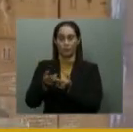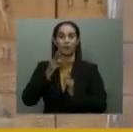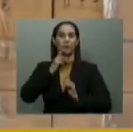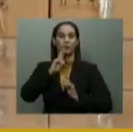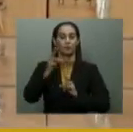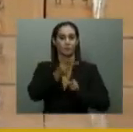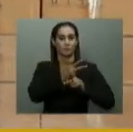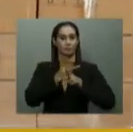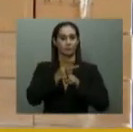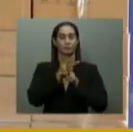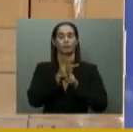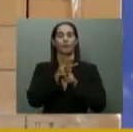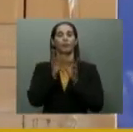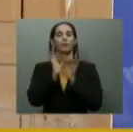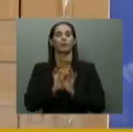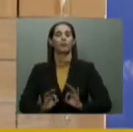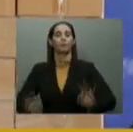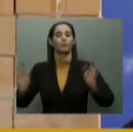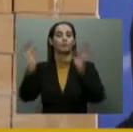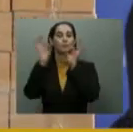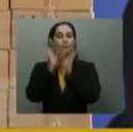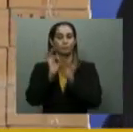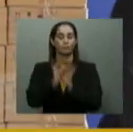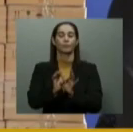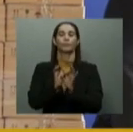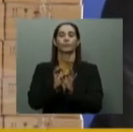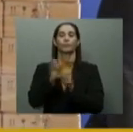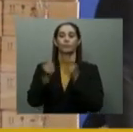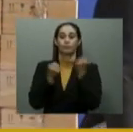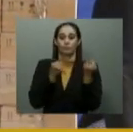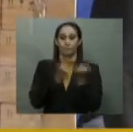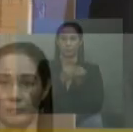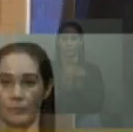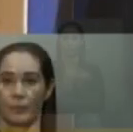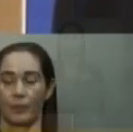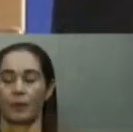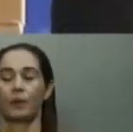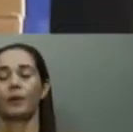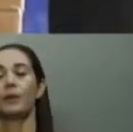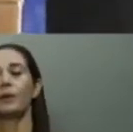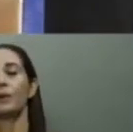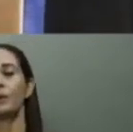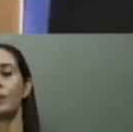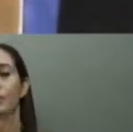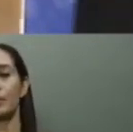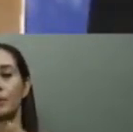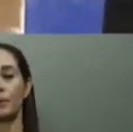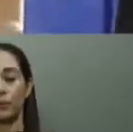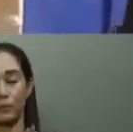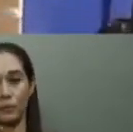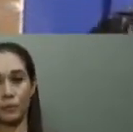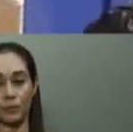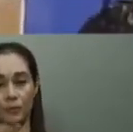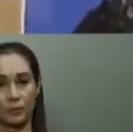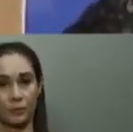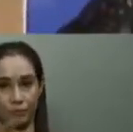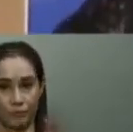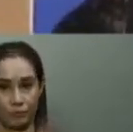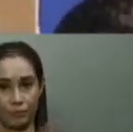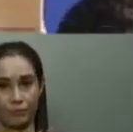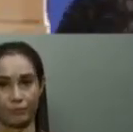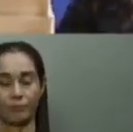cámara se va a quedar esas cámaras se van a quedar en la capital y el distrito nacional que va a pasar